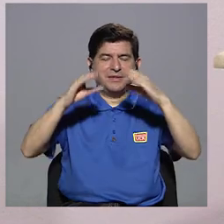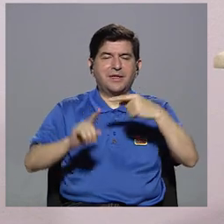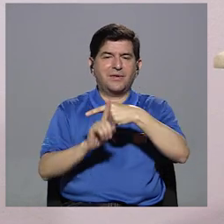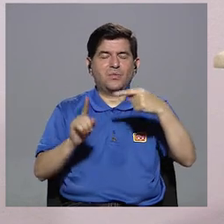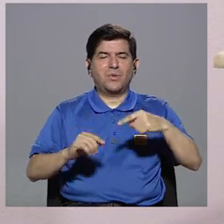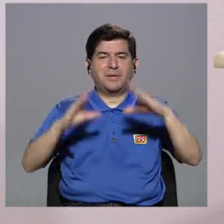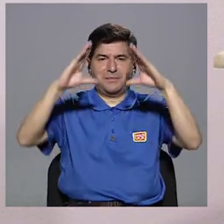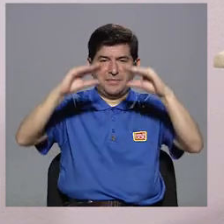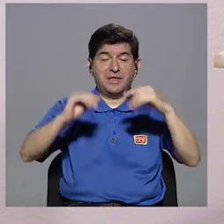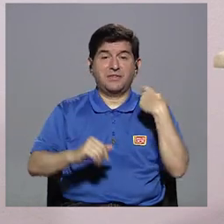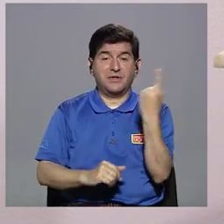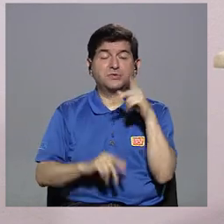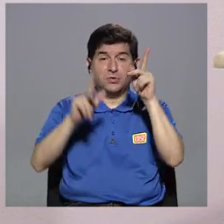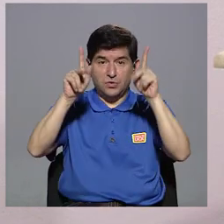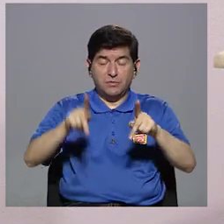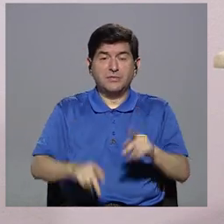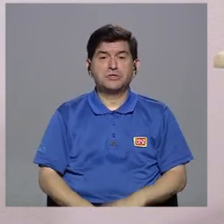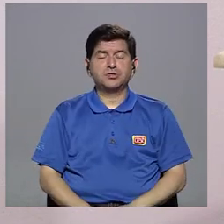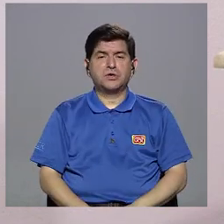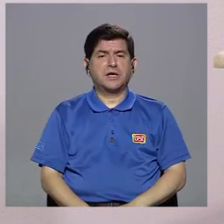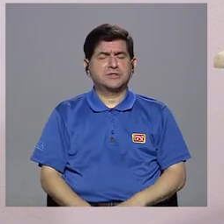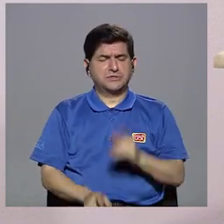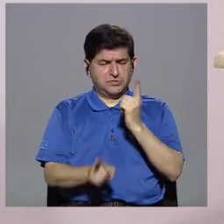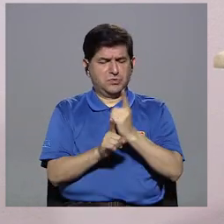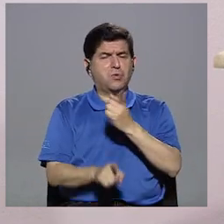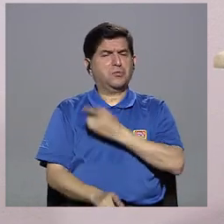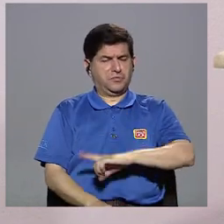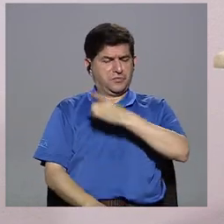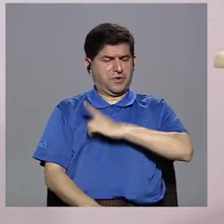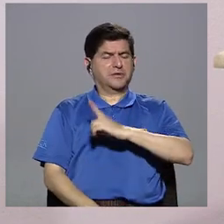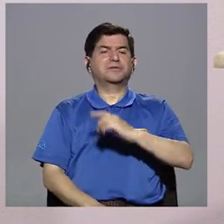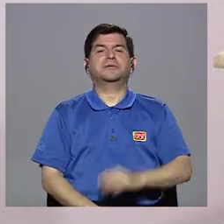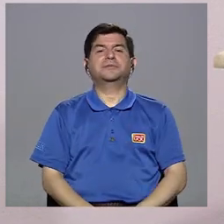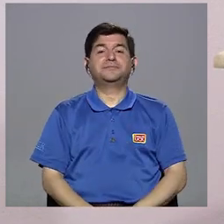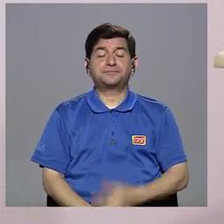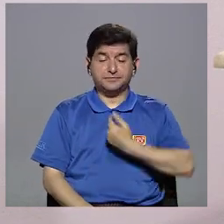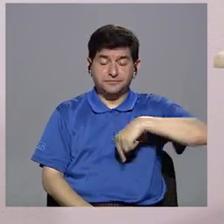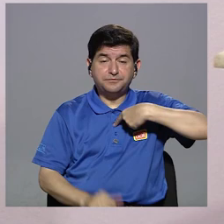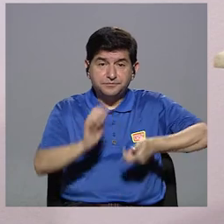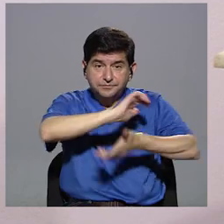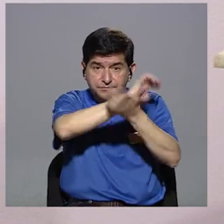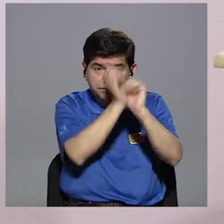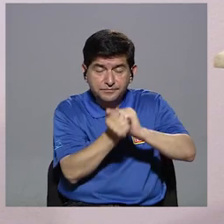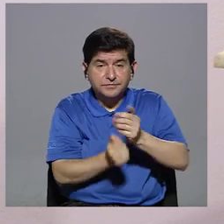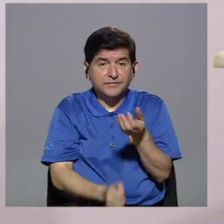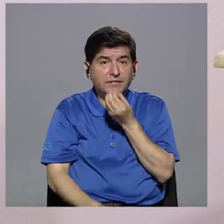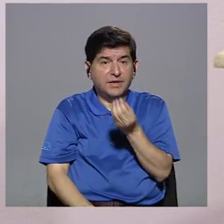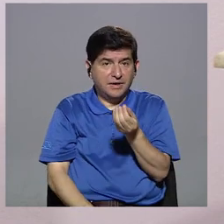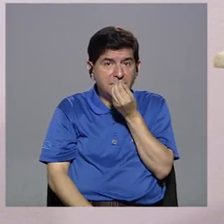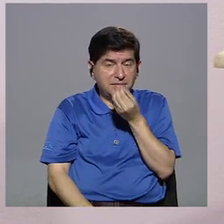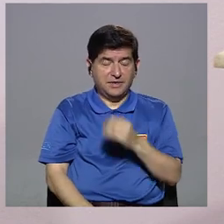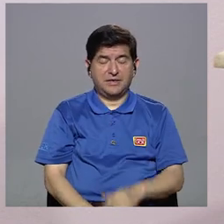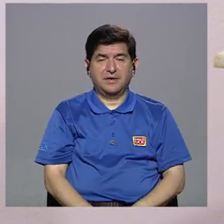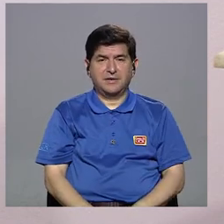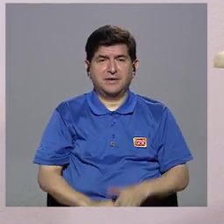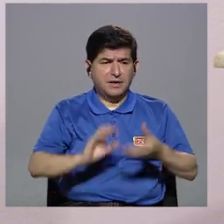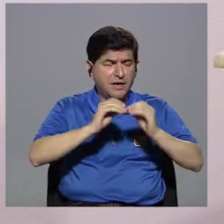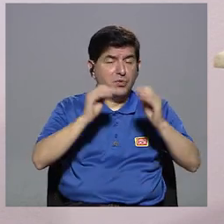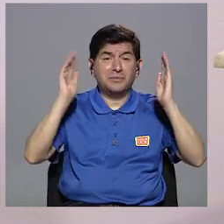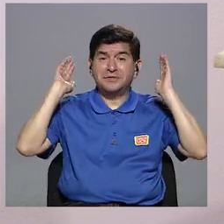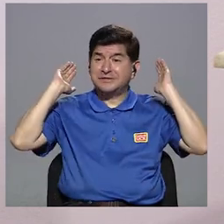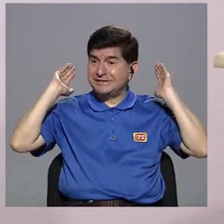de media tarde a menos de que siempre son muy disciplinadas entonces fuimos transformando nuestra alimentación en